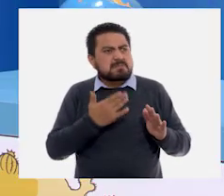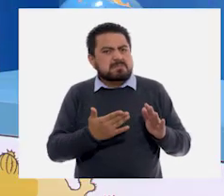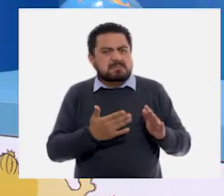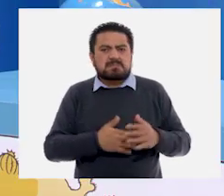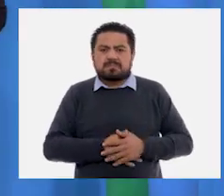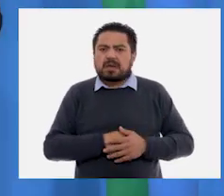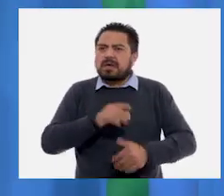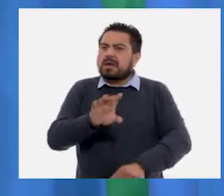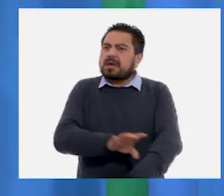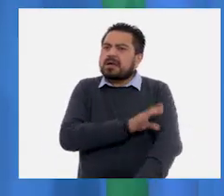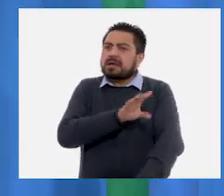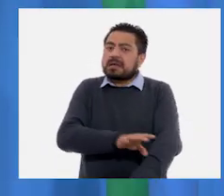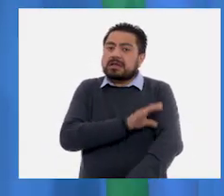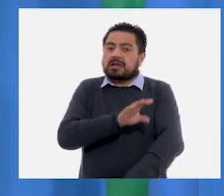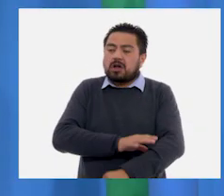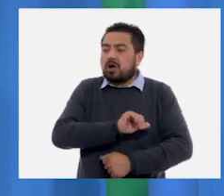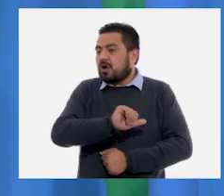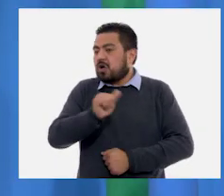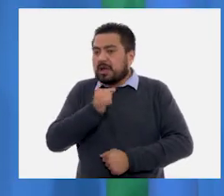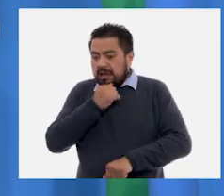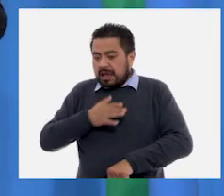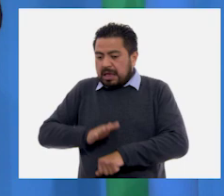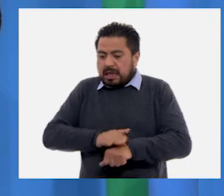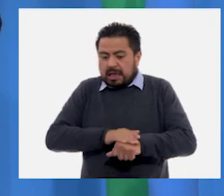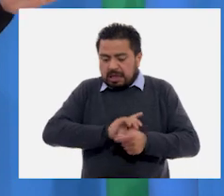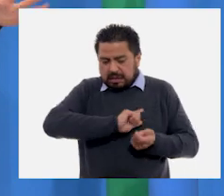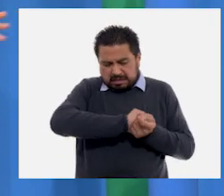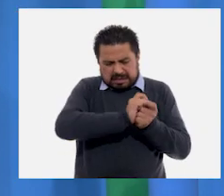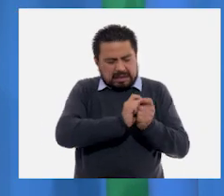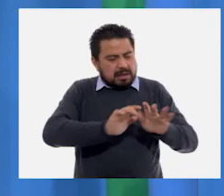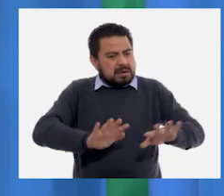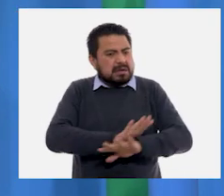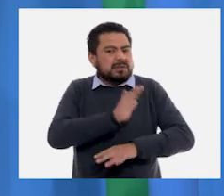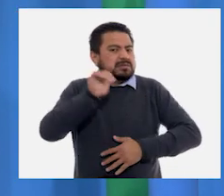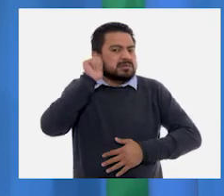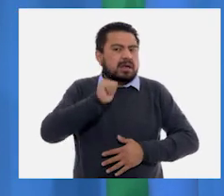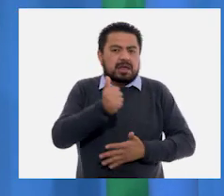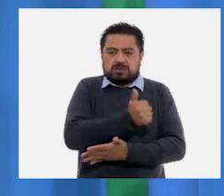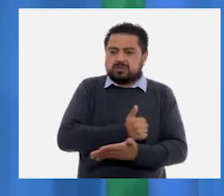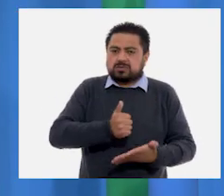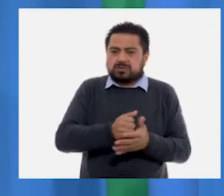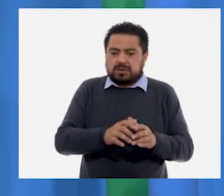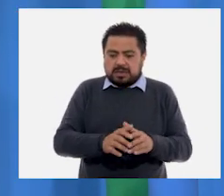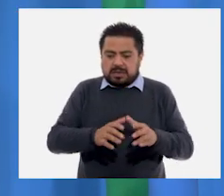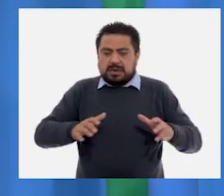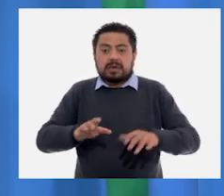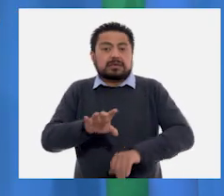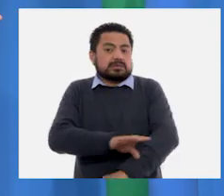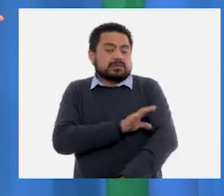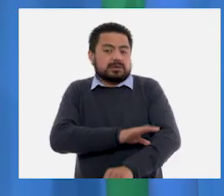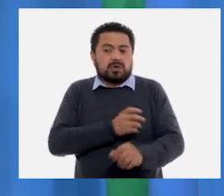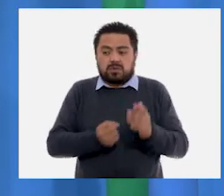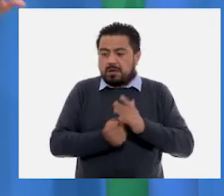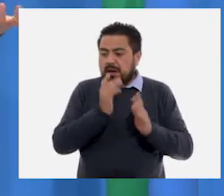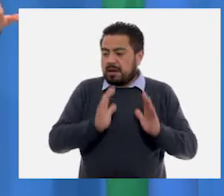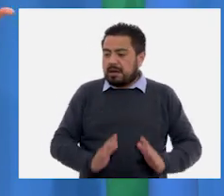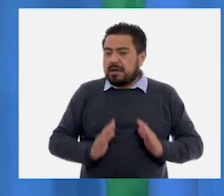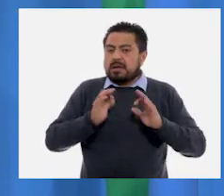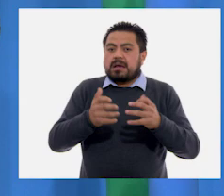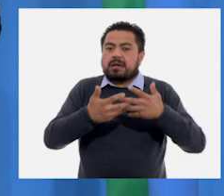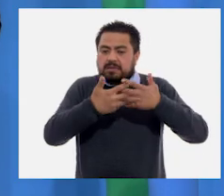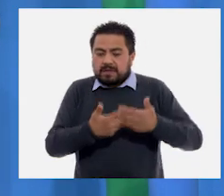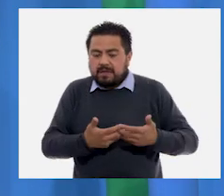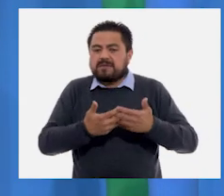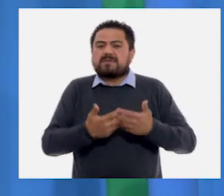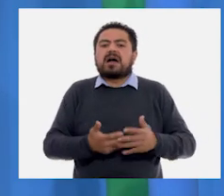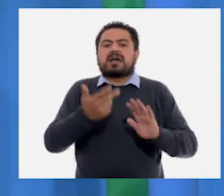La electricidad fue otro adelanto más que transformó para siempre la vida en las ciudades. La electricidad era una nueva fuente de energía para las fábricas,